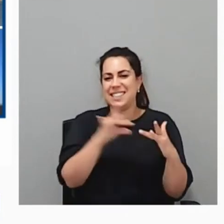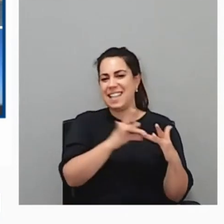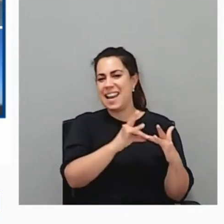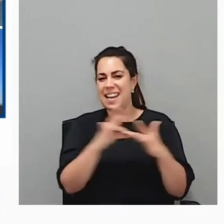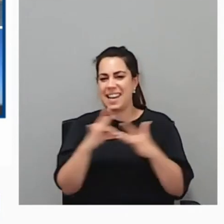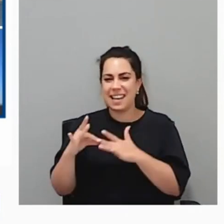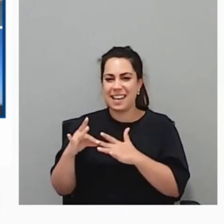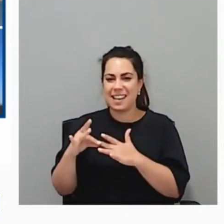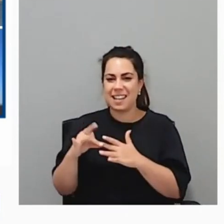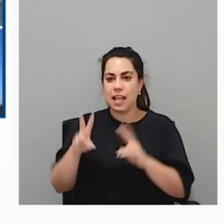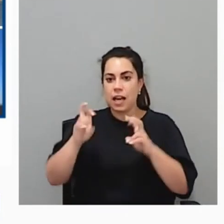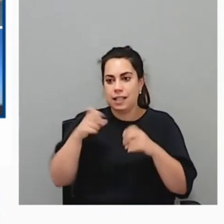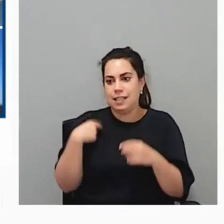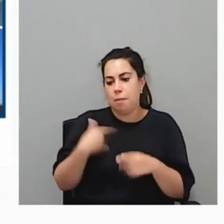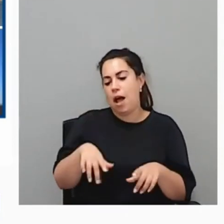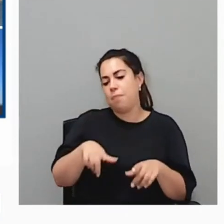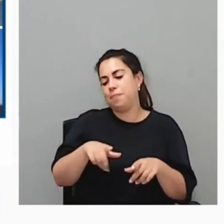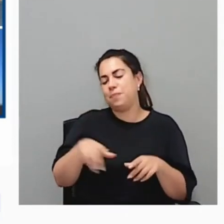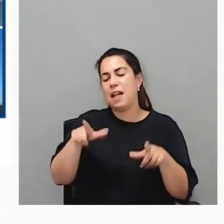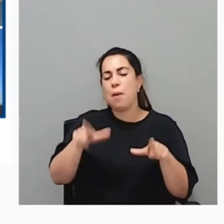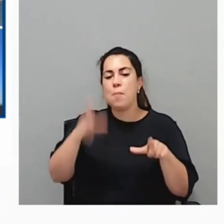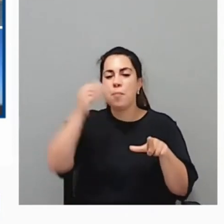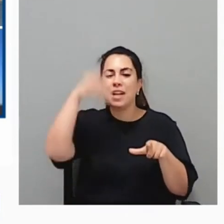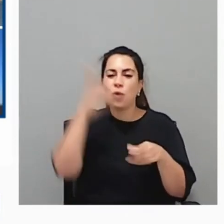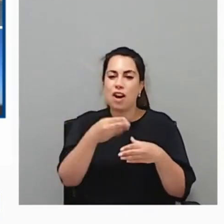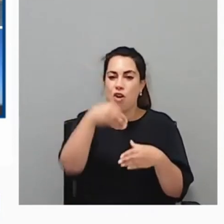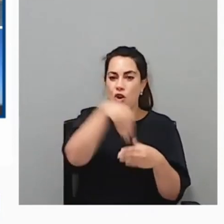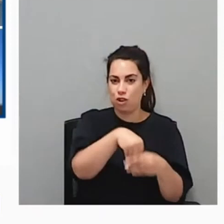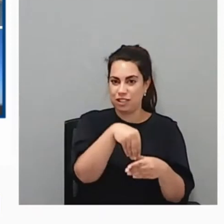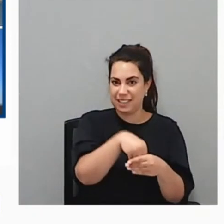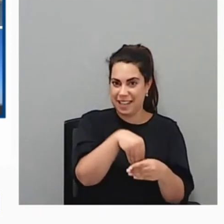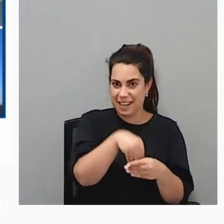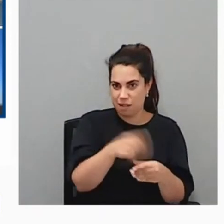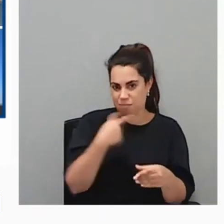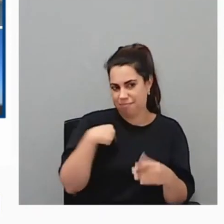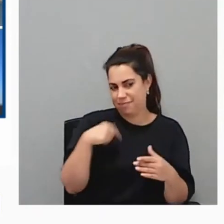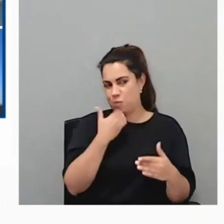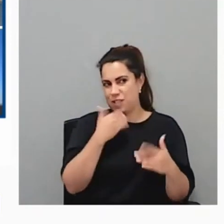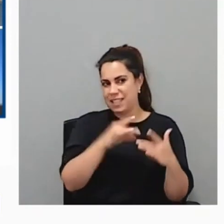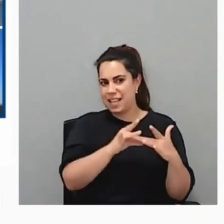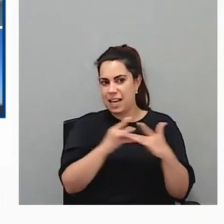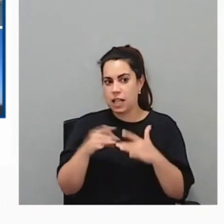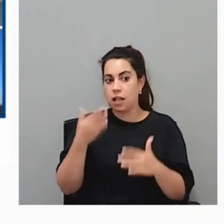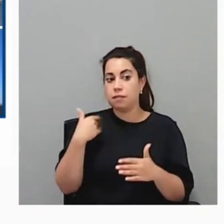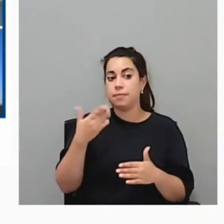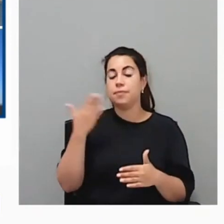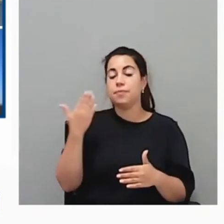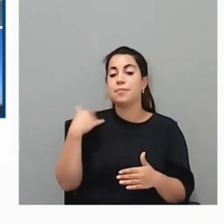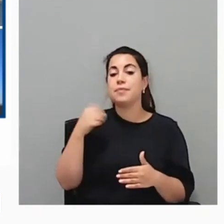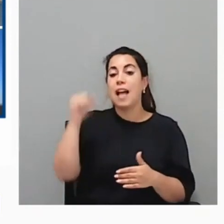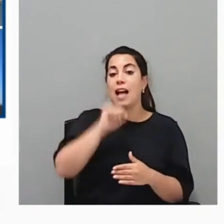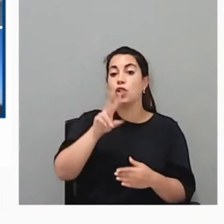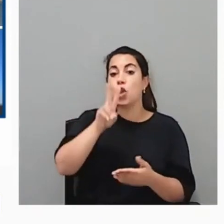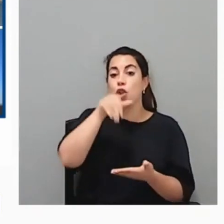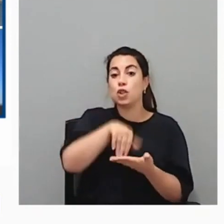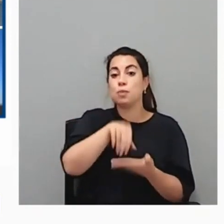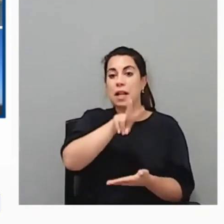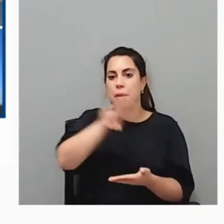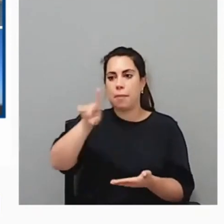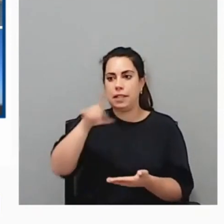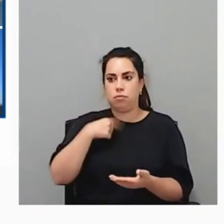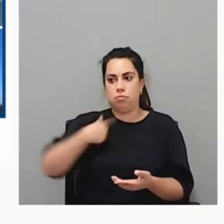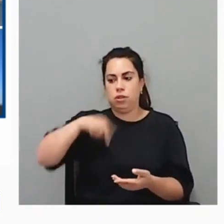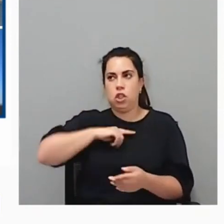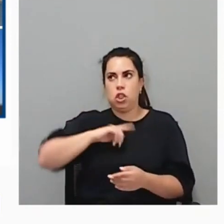de contenido virtual. Actualmente, en 2022, nuestro objetivo es llegar a más de 150 contenidos